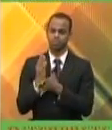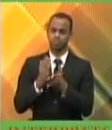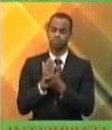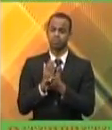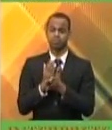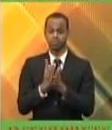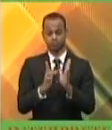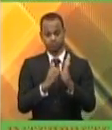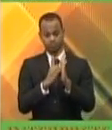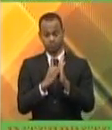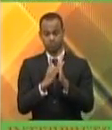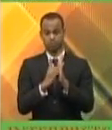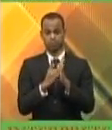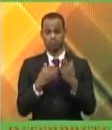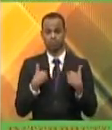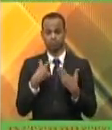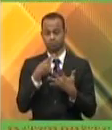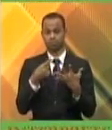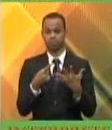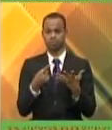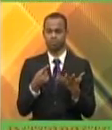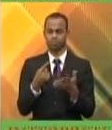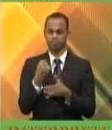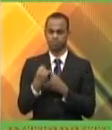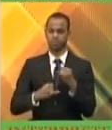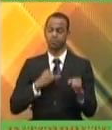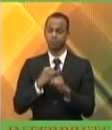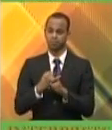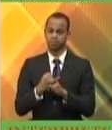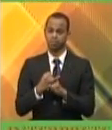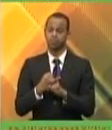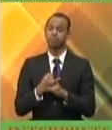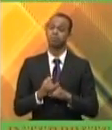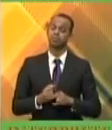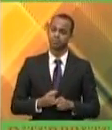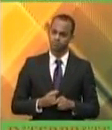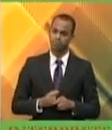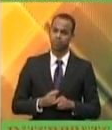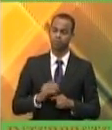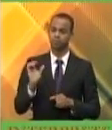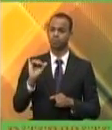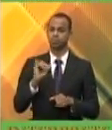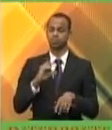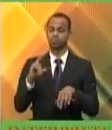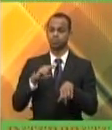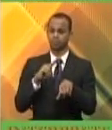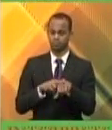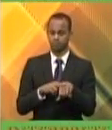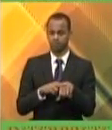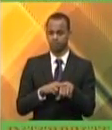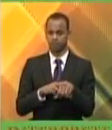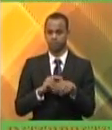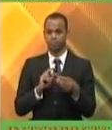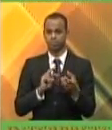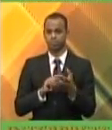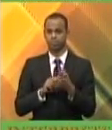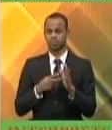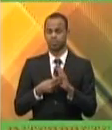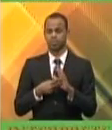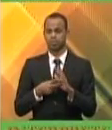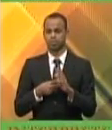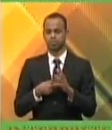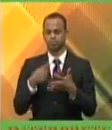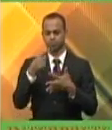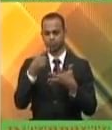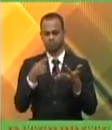la discapacidad tiene un marco jurídico internacional y tiene un marco jurídico nacional o sea que tiene toda una estructura